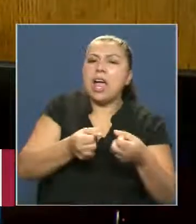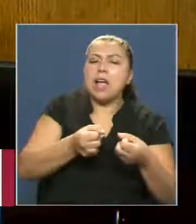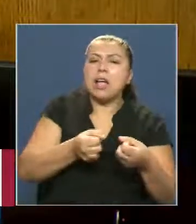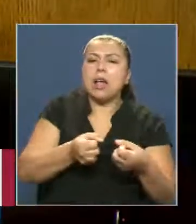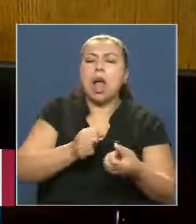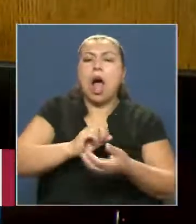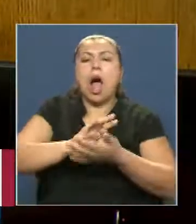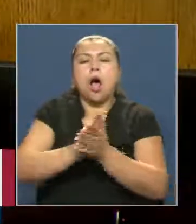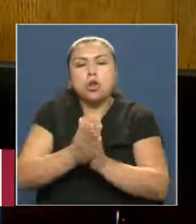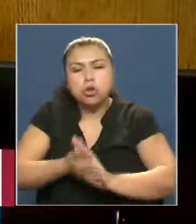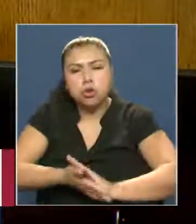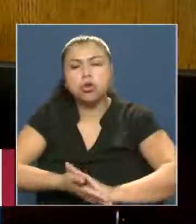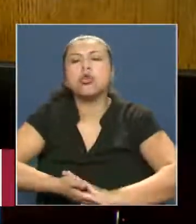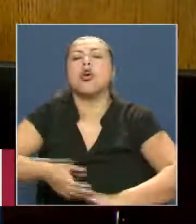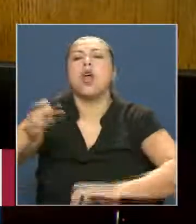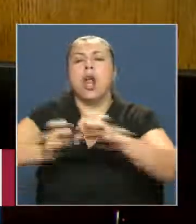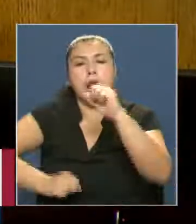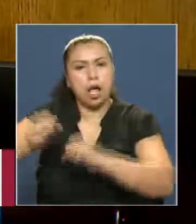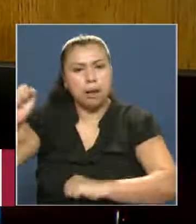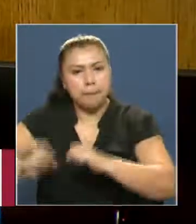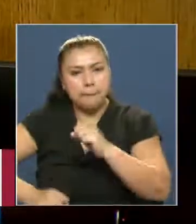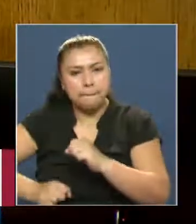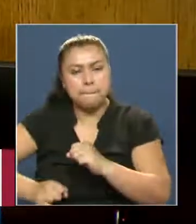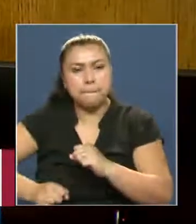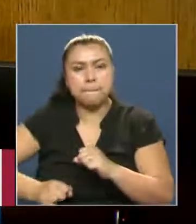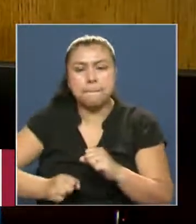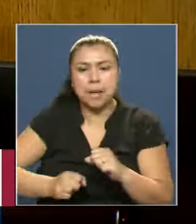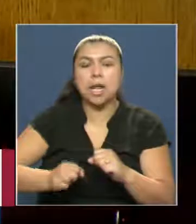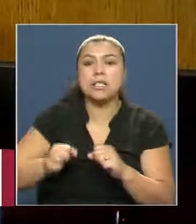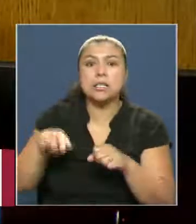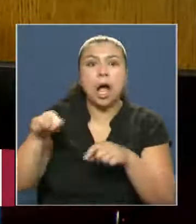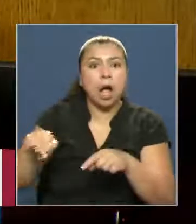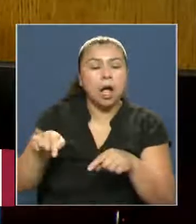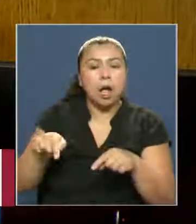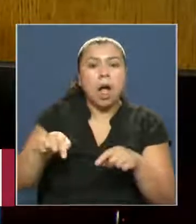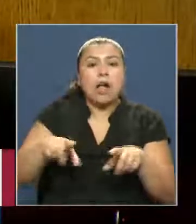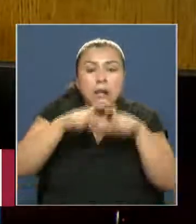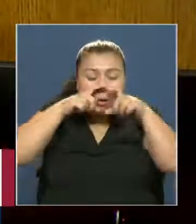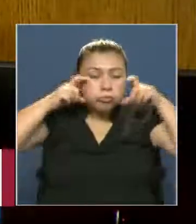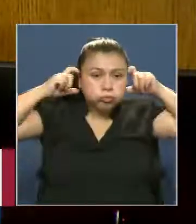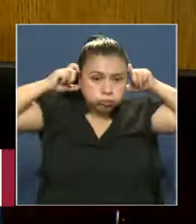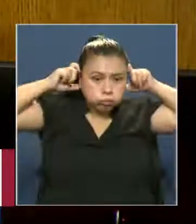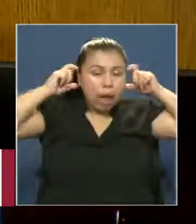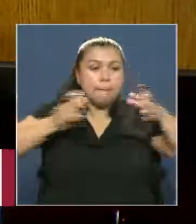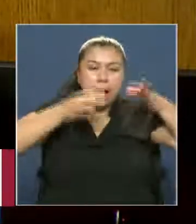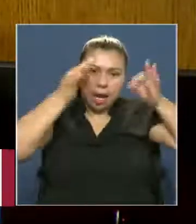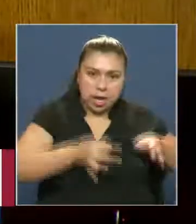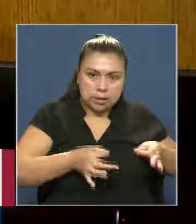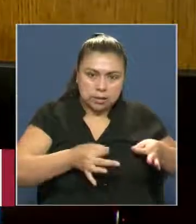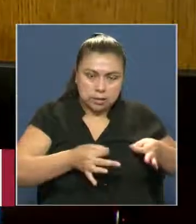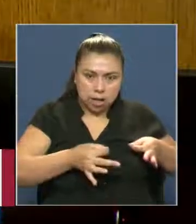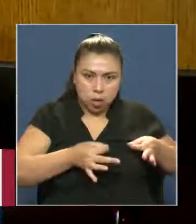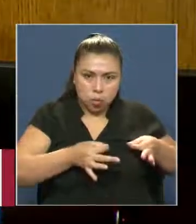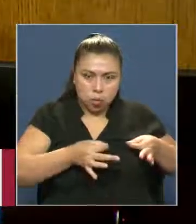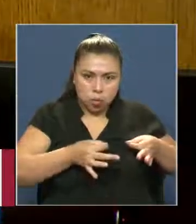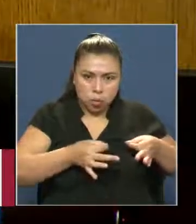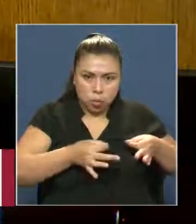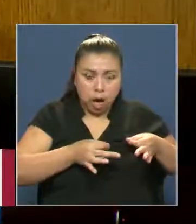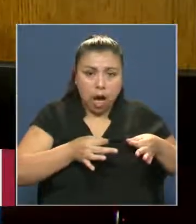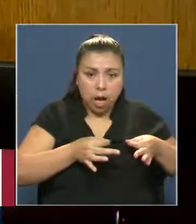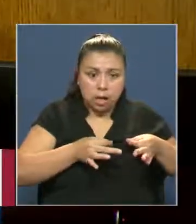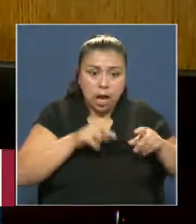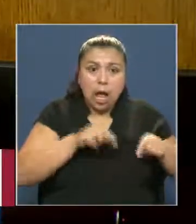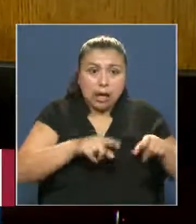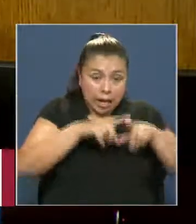los productores y distribuidores de mascarillas para asegurar la provisión de estas en el sistema de